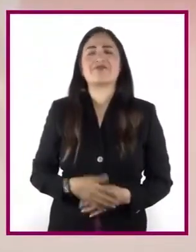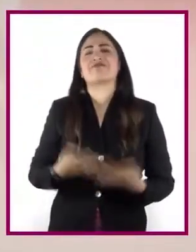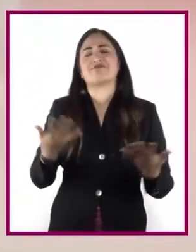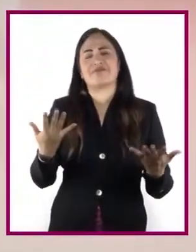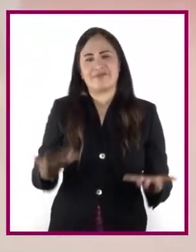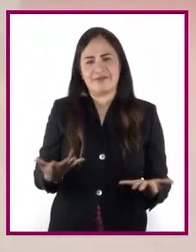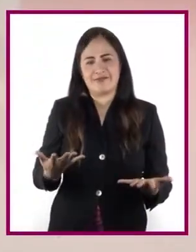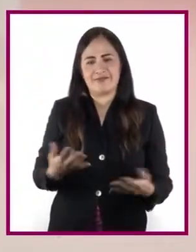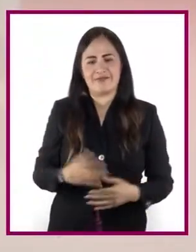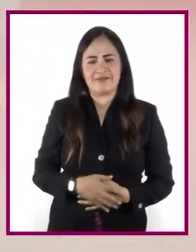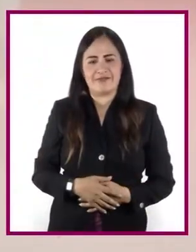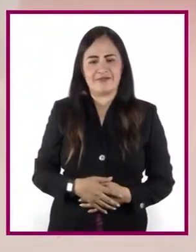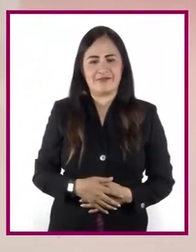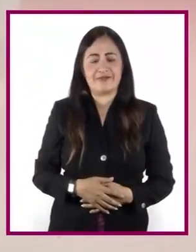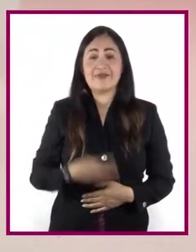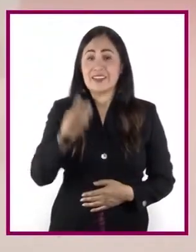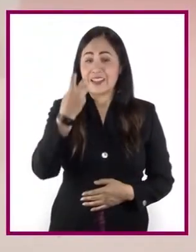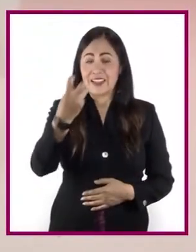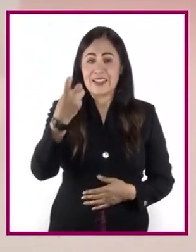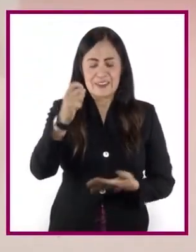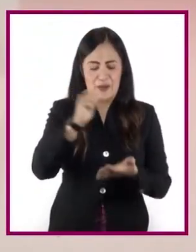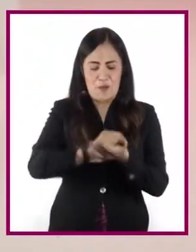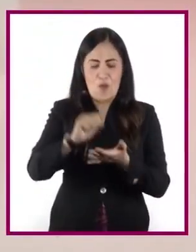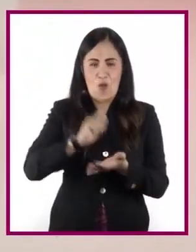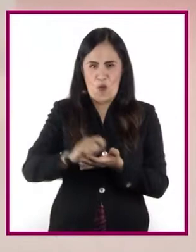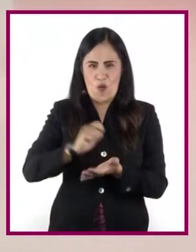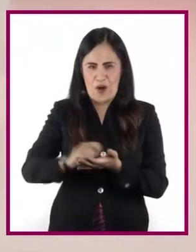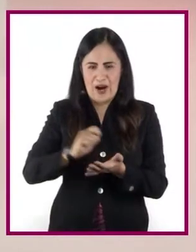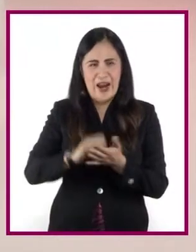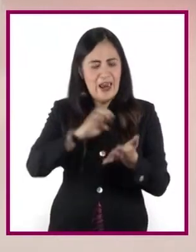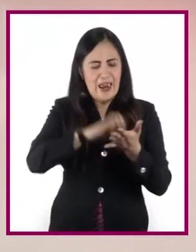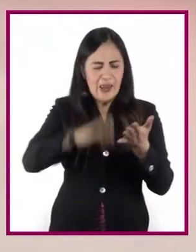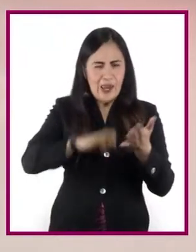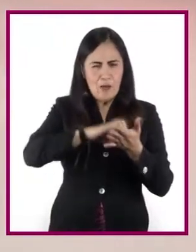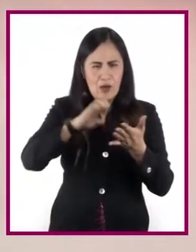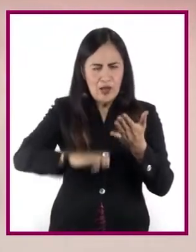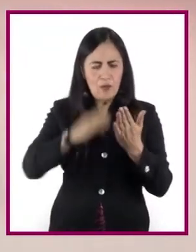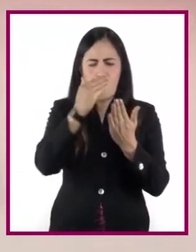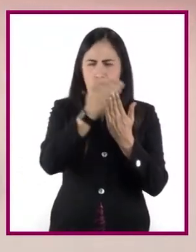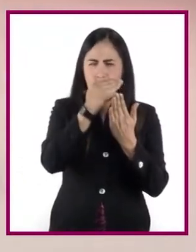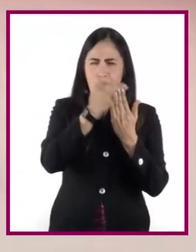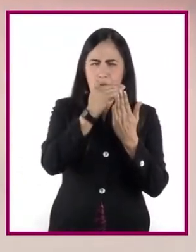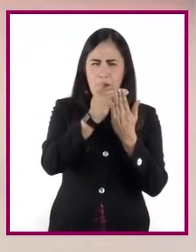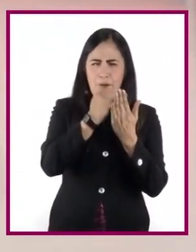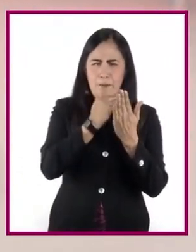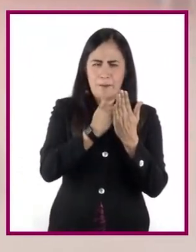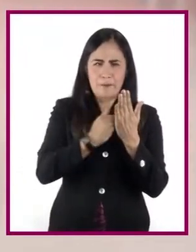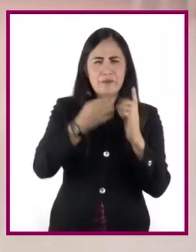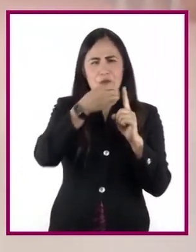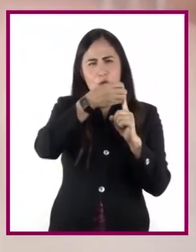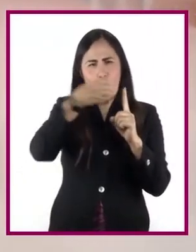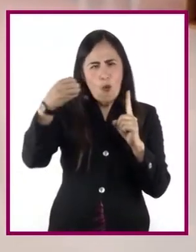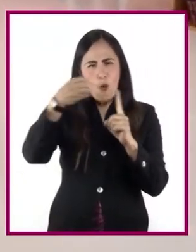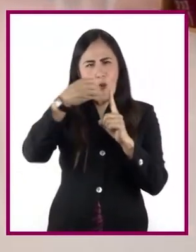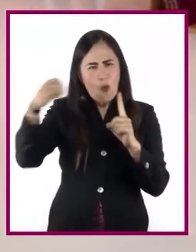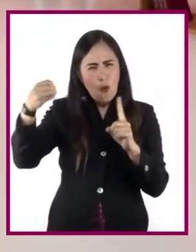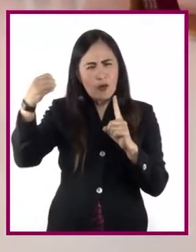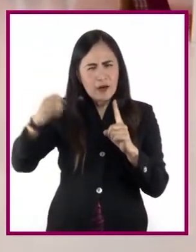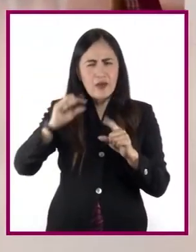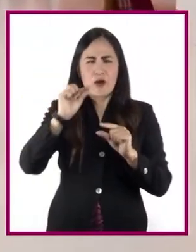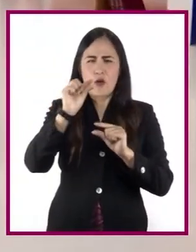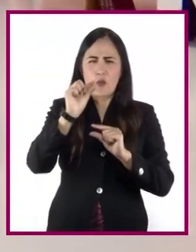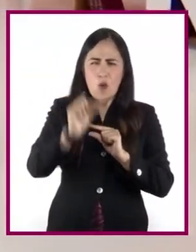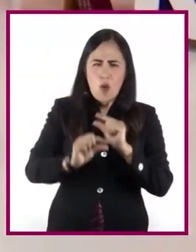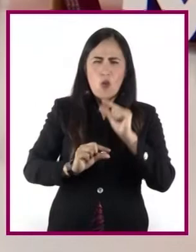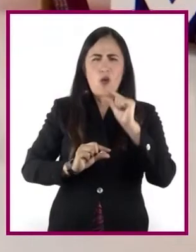Claro, en este borrador de ejemplos se puede ver una progresión temática de cómo fue avanzando